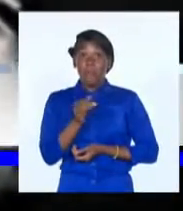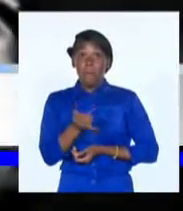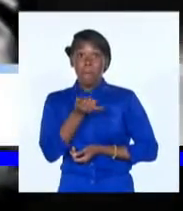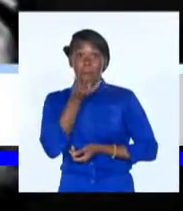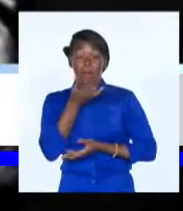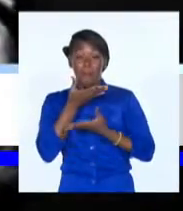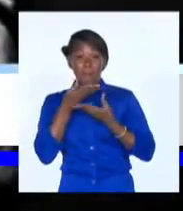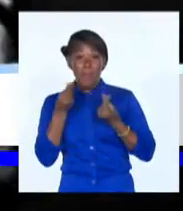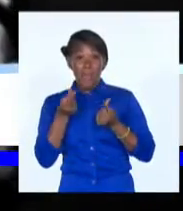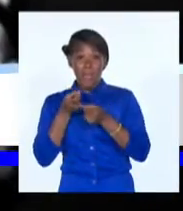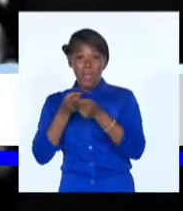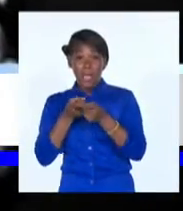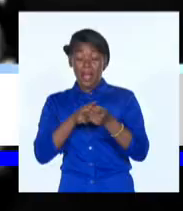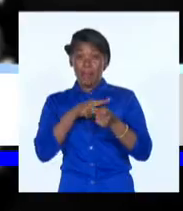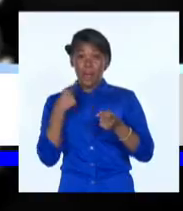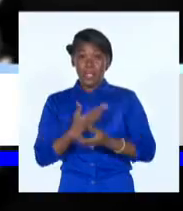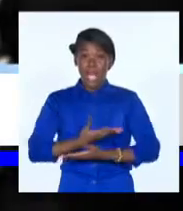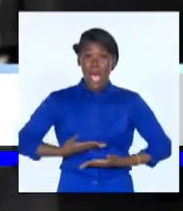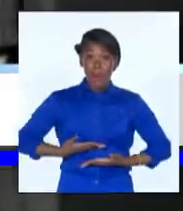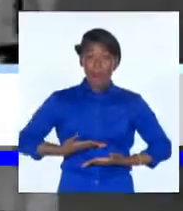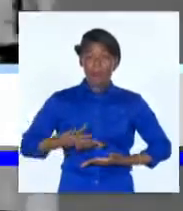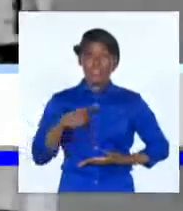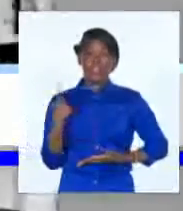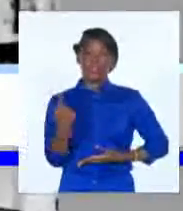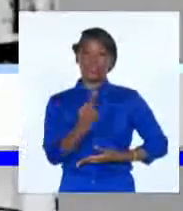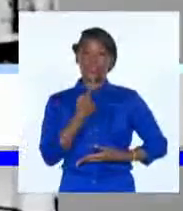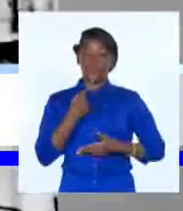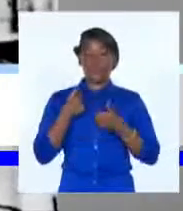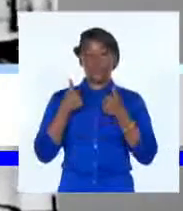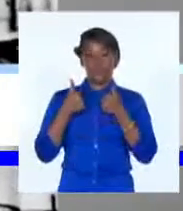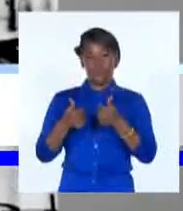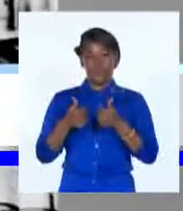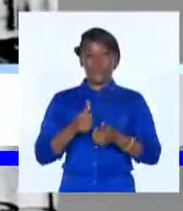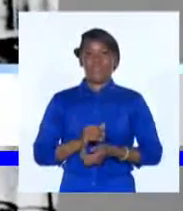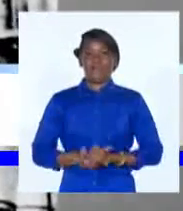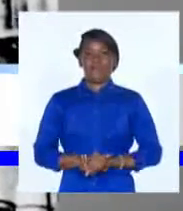guerra. Desaparezcan las colonias.